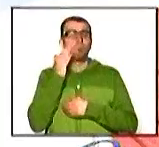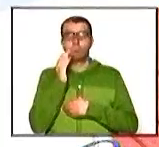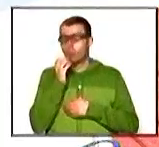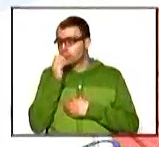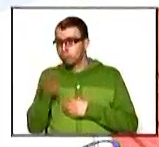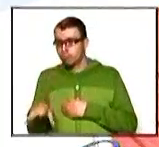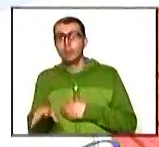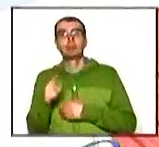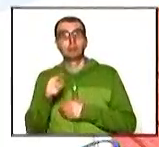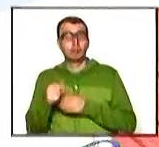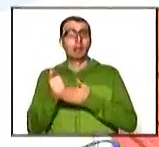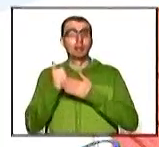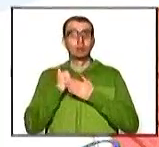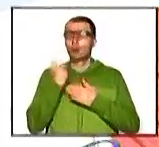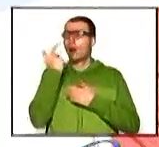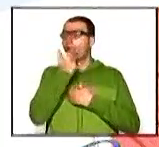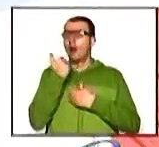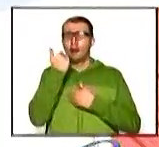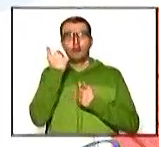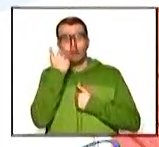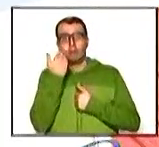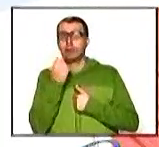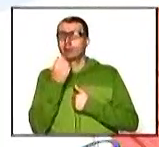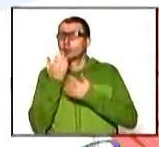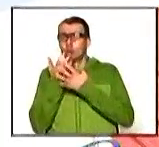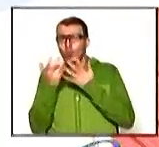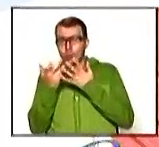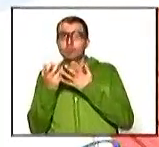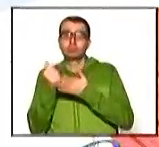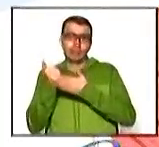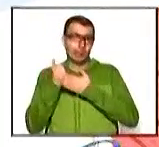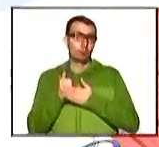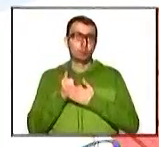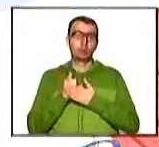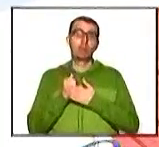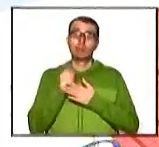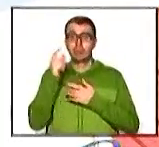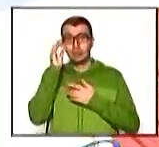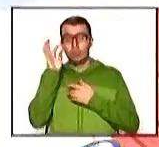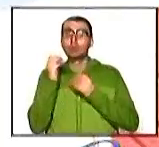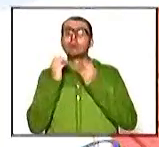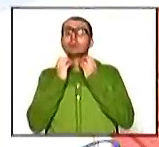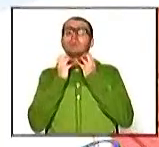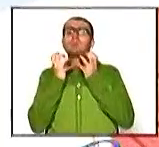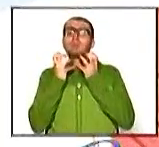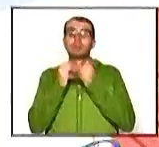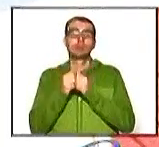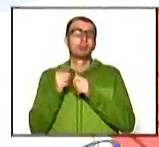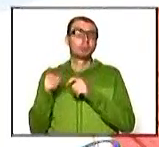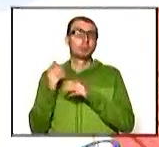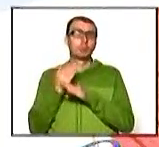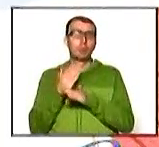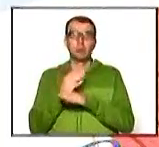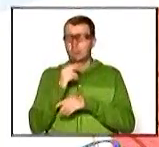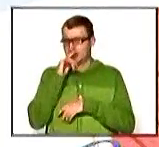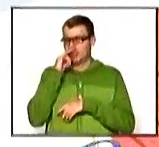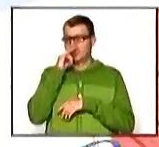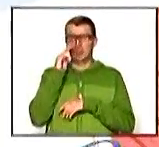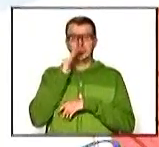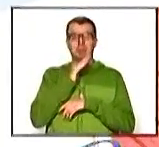boca. Entonces, llaguitas en la boca, gingivostomatitis herpética, problemas de mal